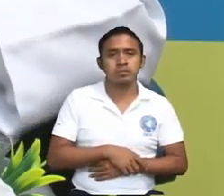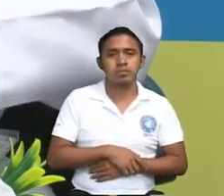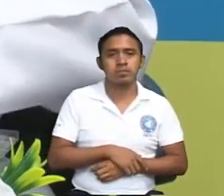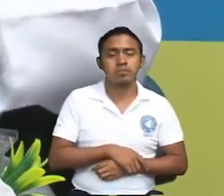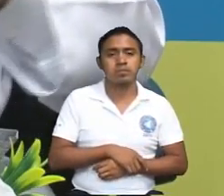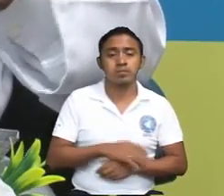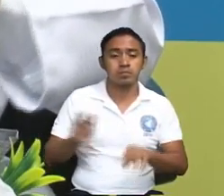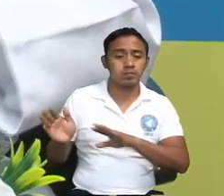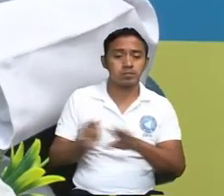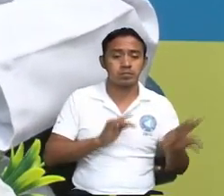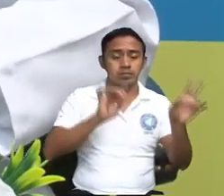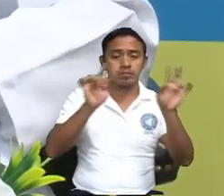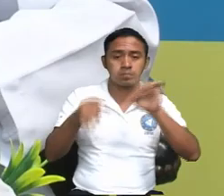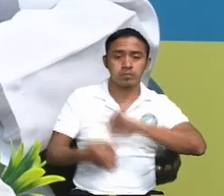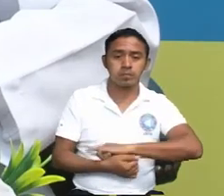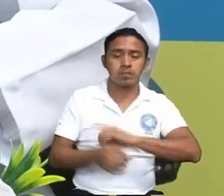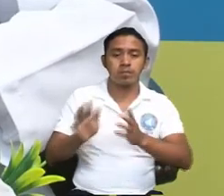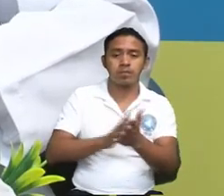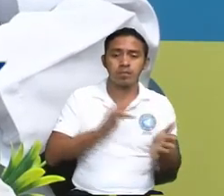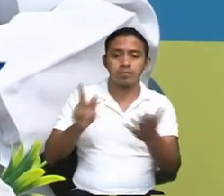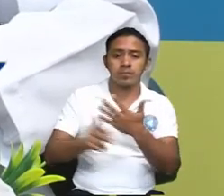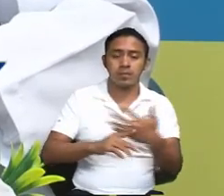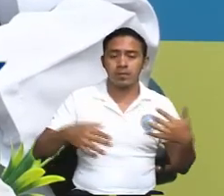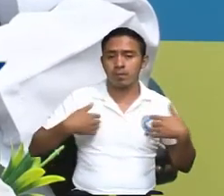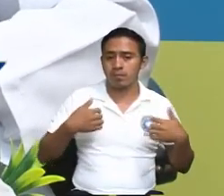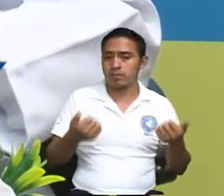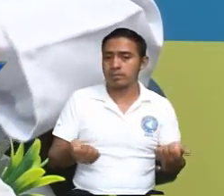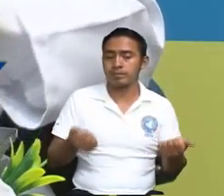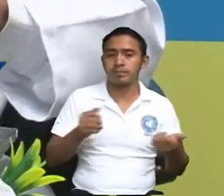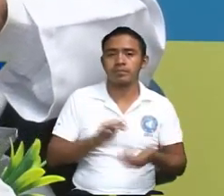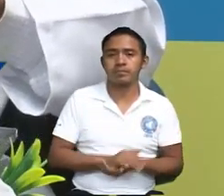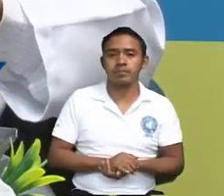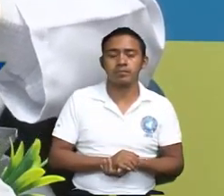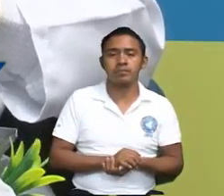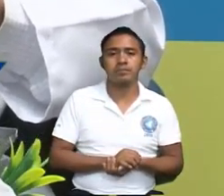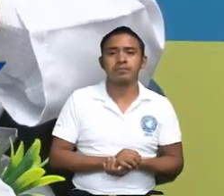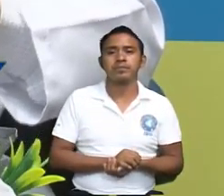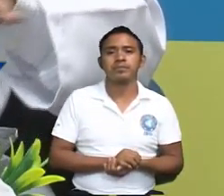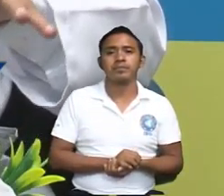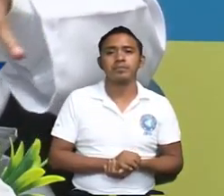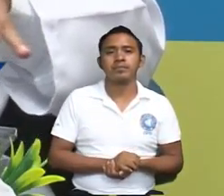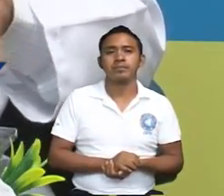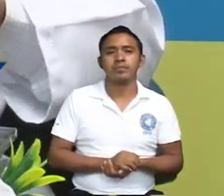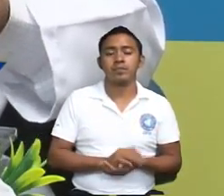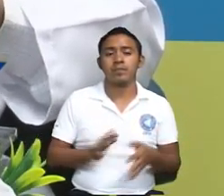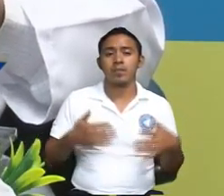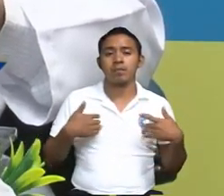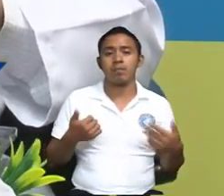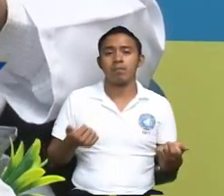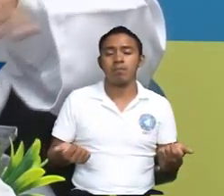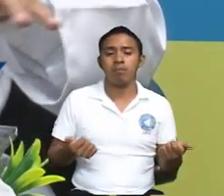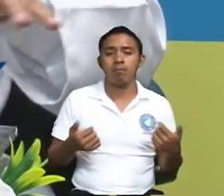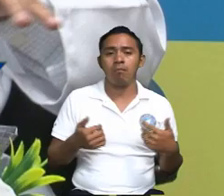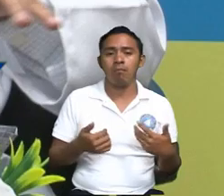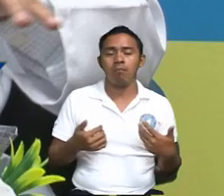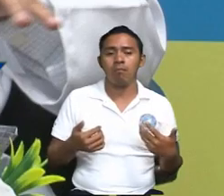se cambió totalmente lo que es el programa de salud. Programa de salud que estaba prácticamente